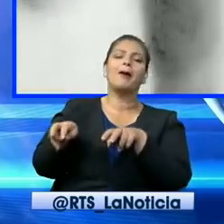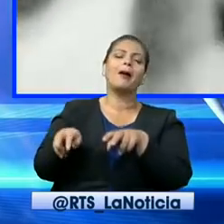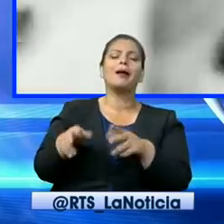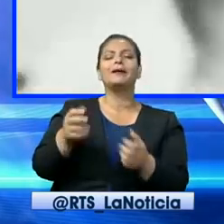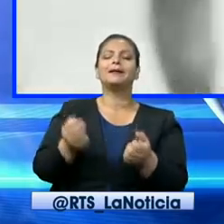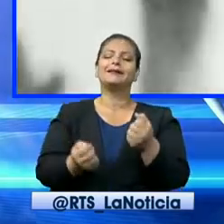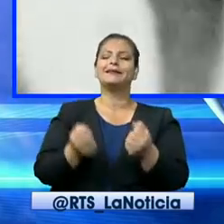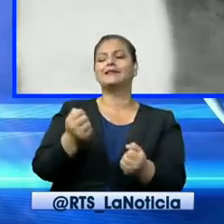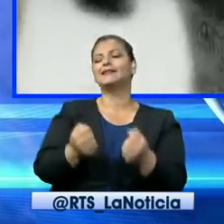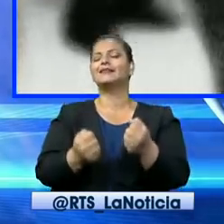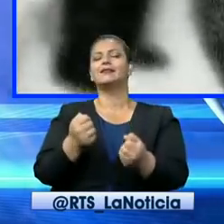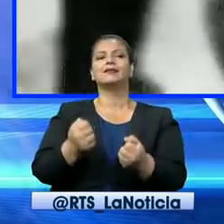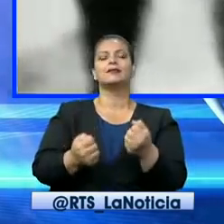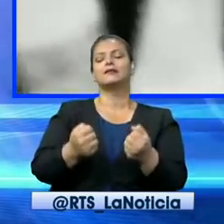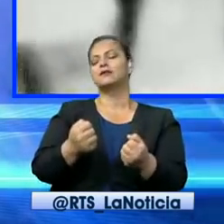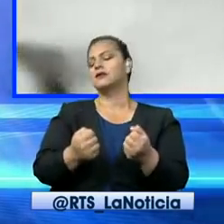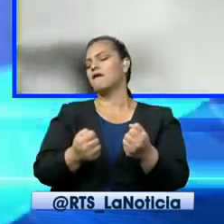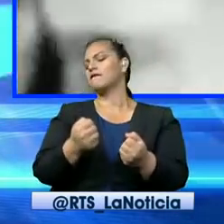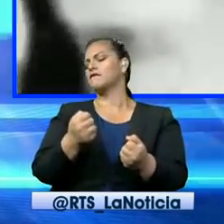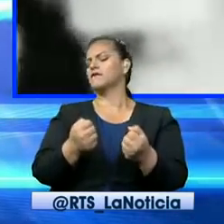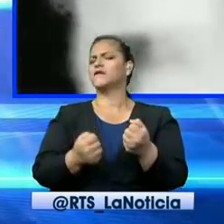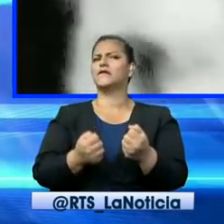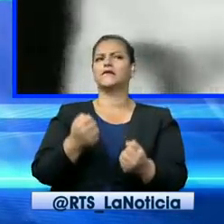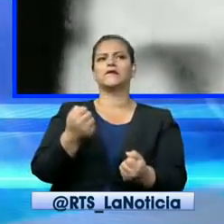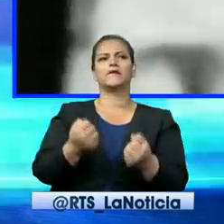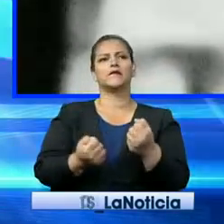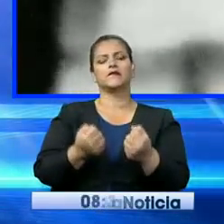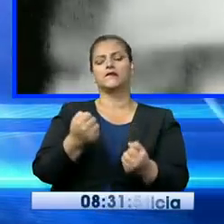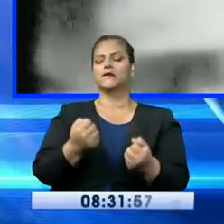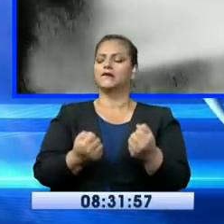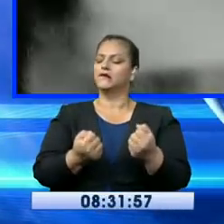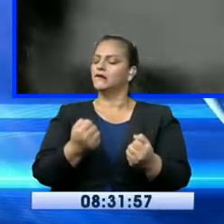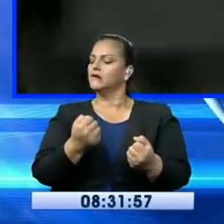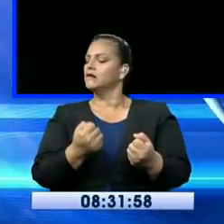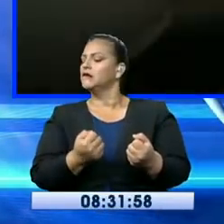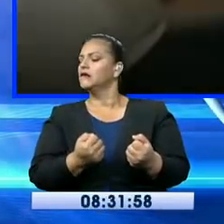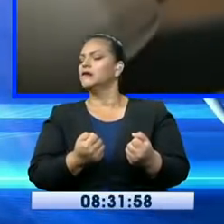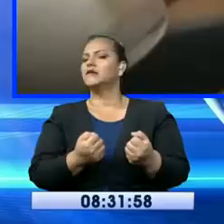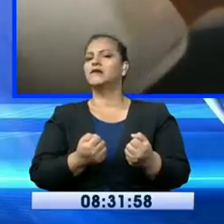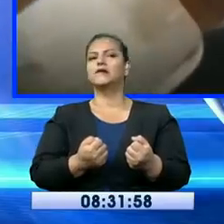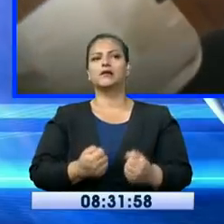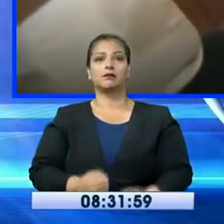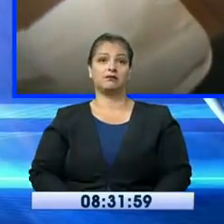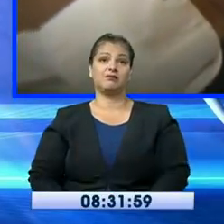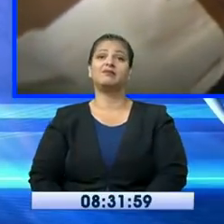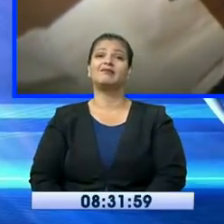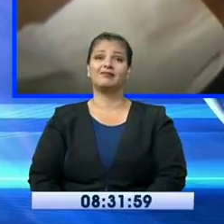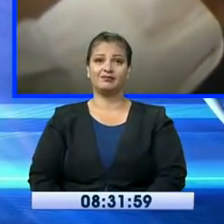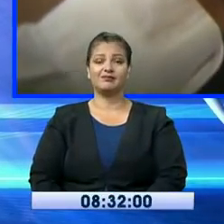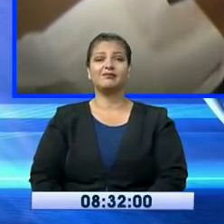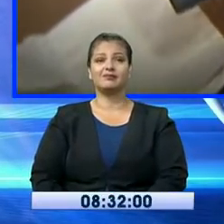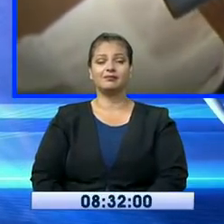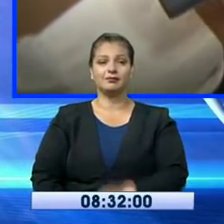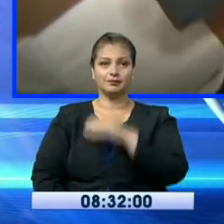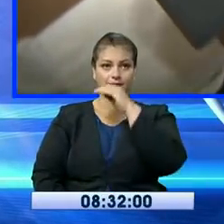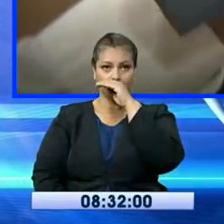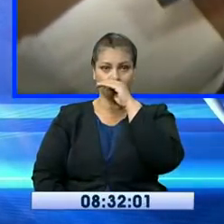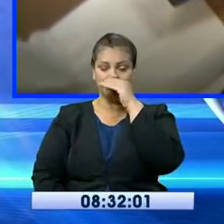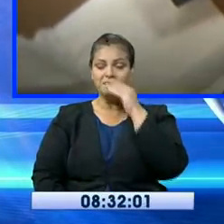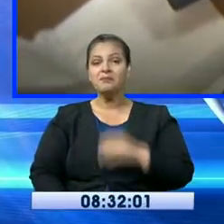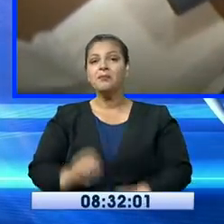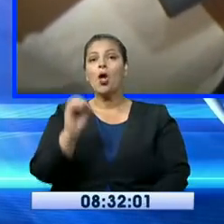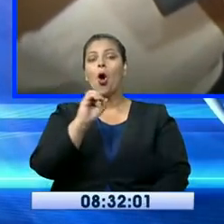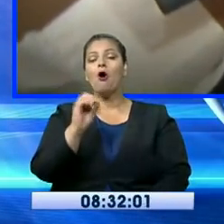que ya la comienza a estudiar desde el momento mismo en que la toma como tal estos son degenerados